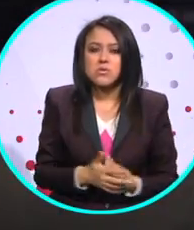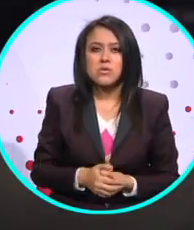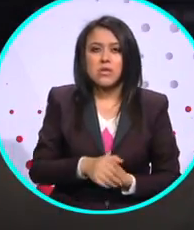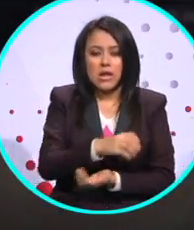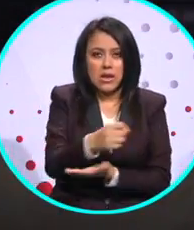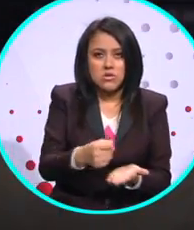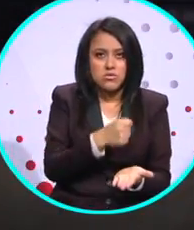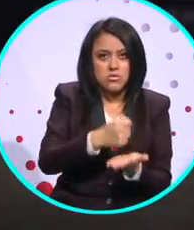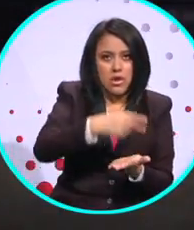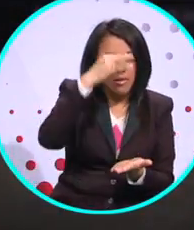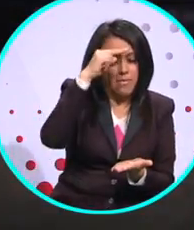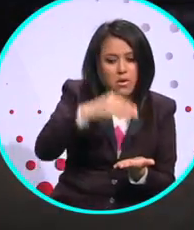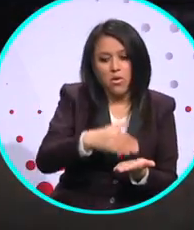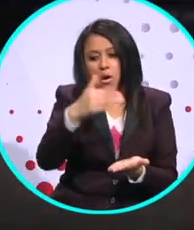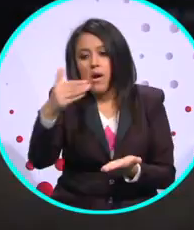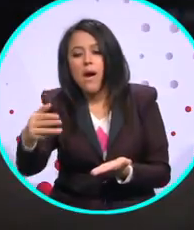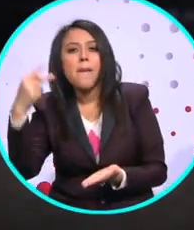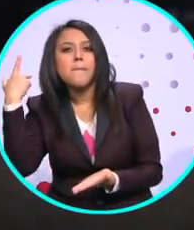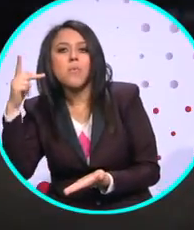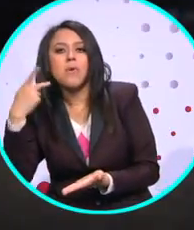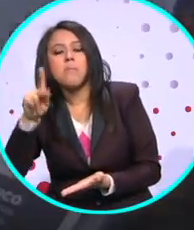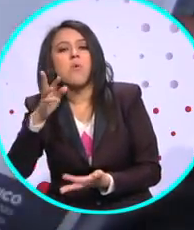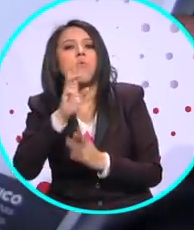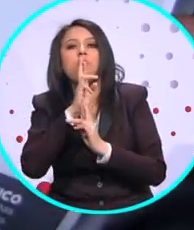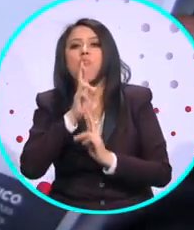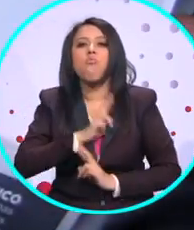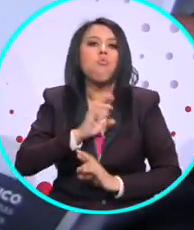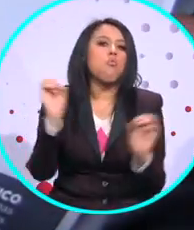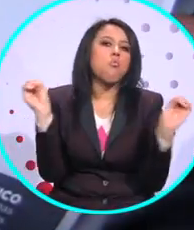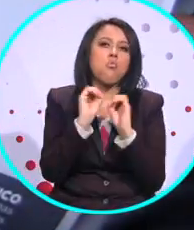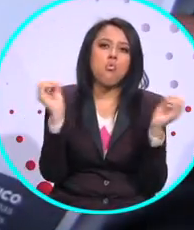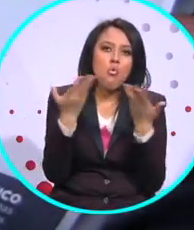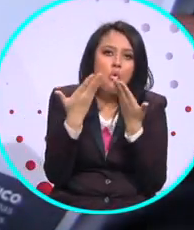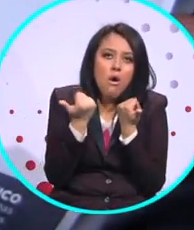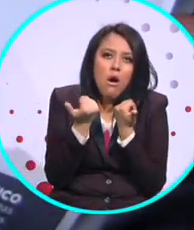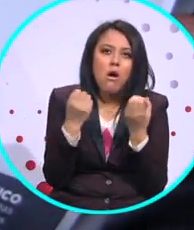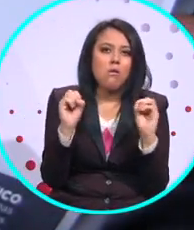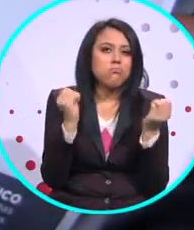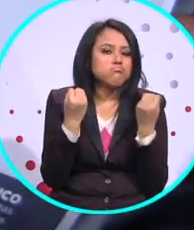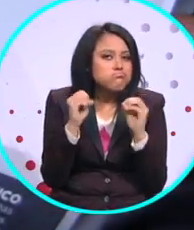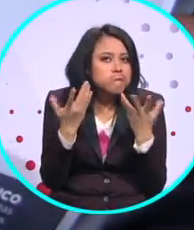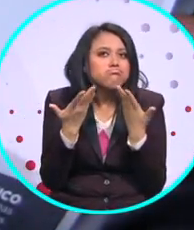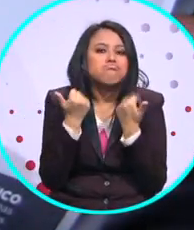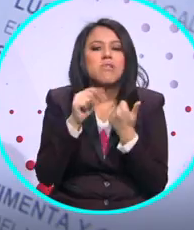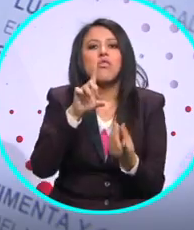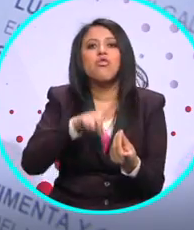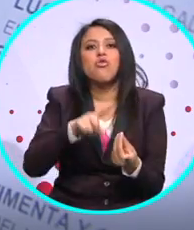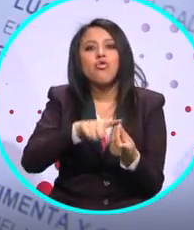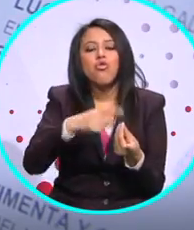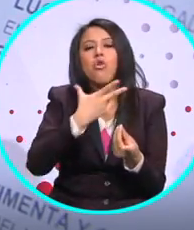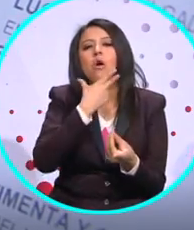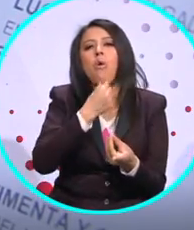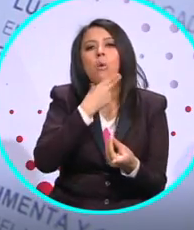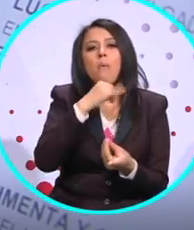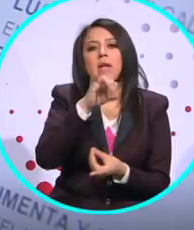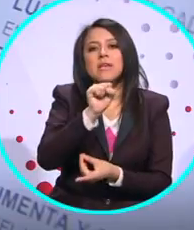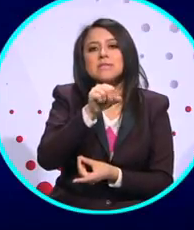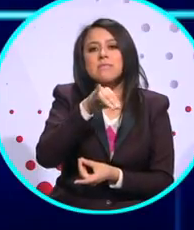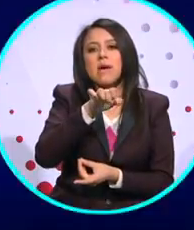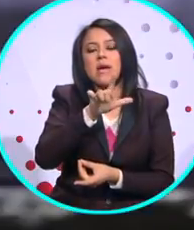de México para Puebla, pero hasta ahorita no ha habido respuesta. Hasta el momento no existe el menor indicio del paradero de Ismael Aranda